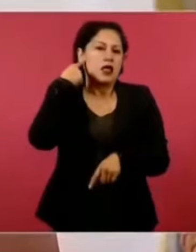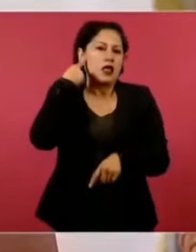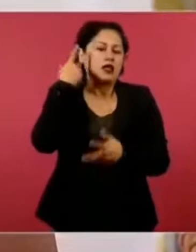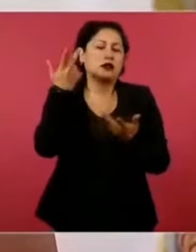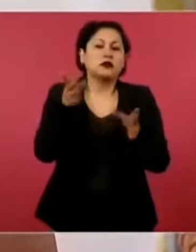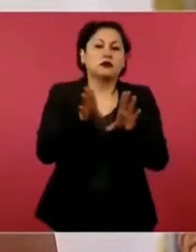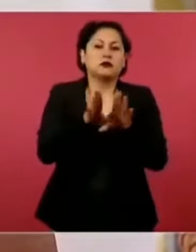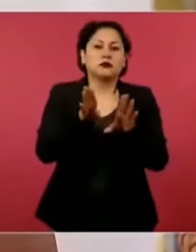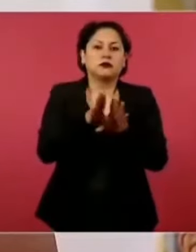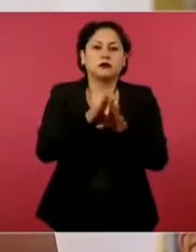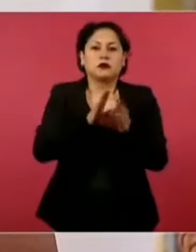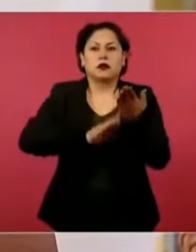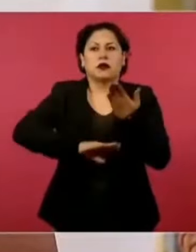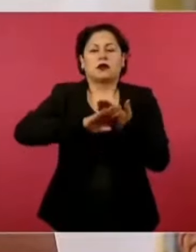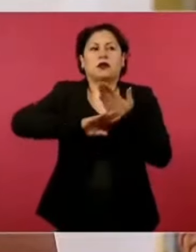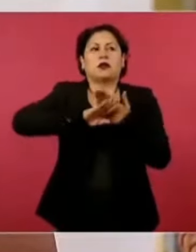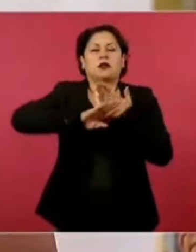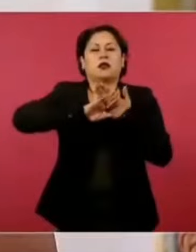turuletos, ¿no?